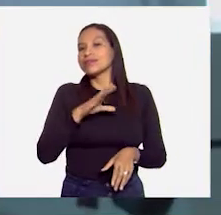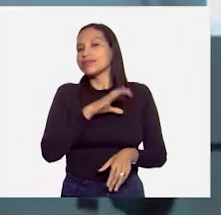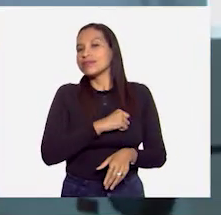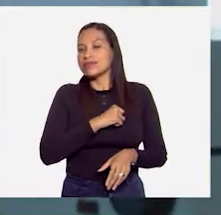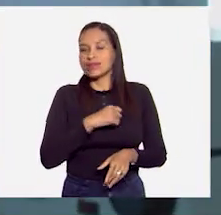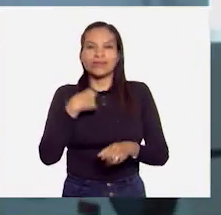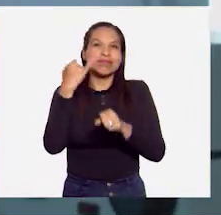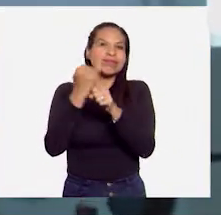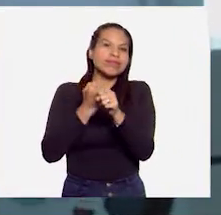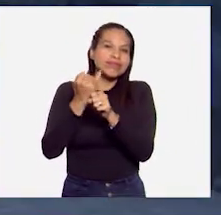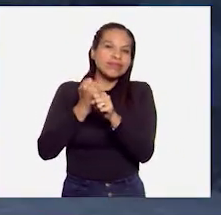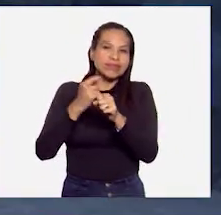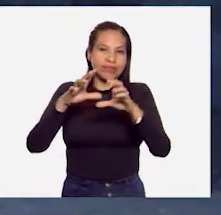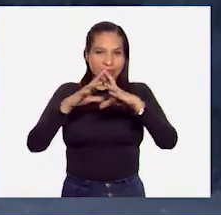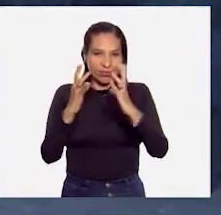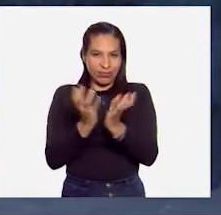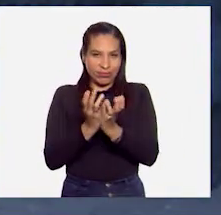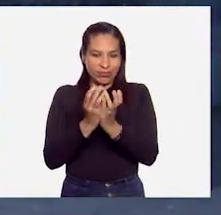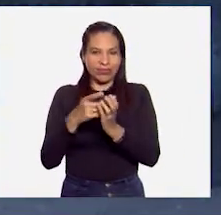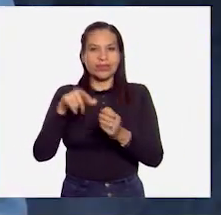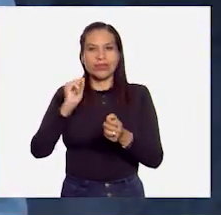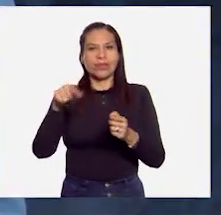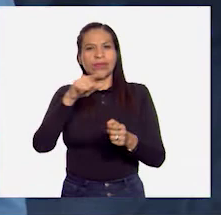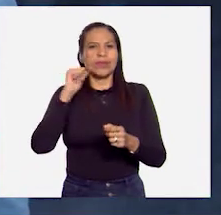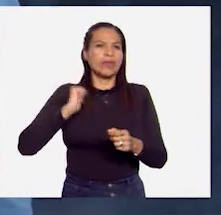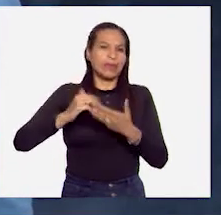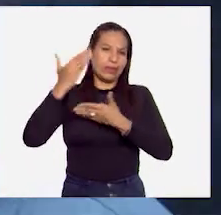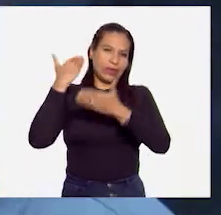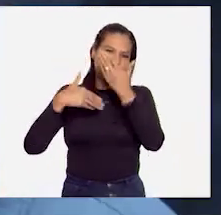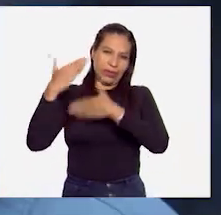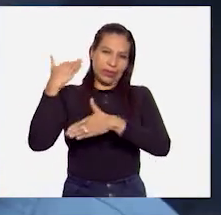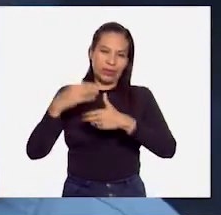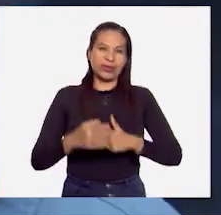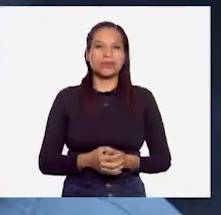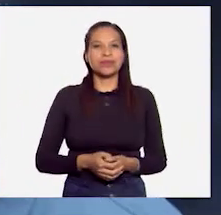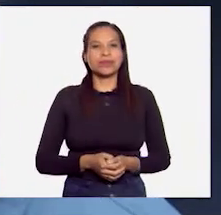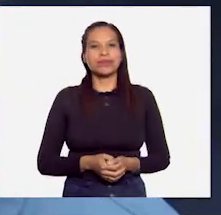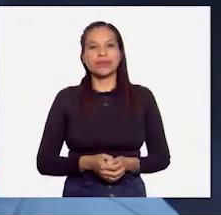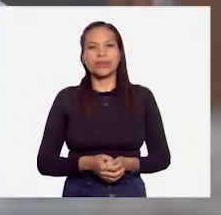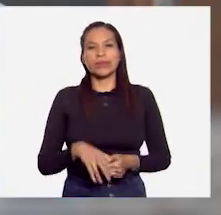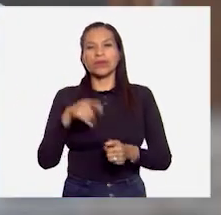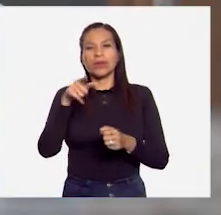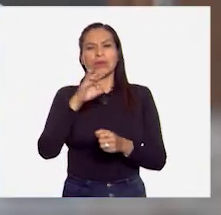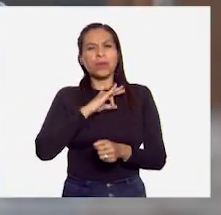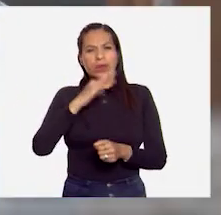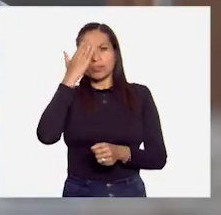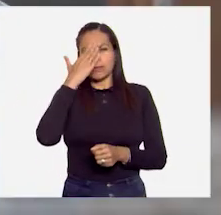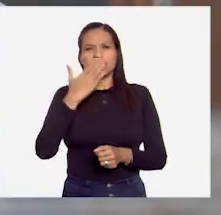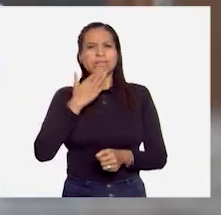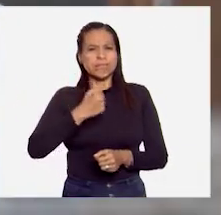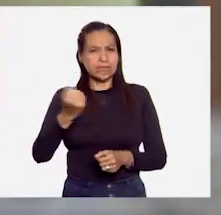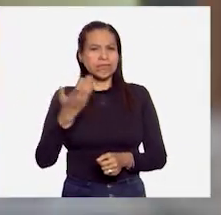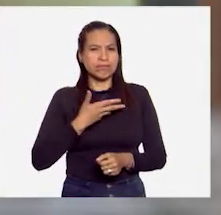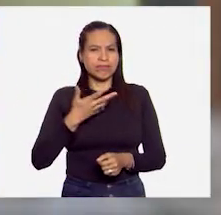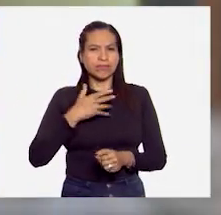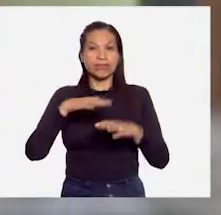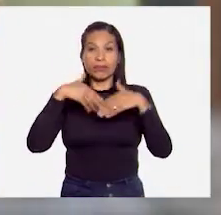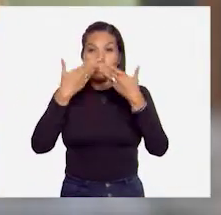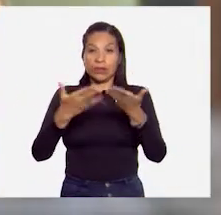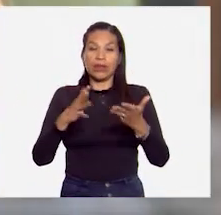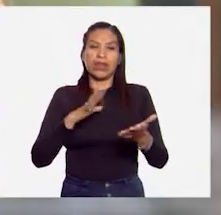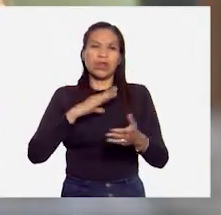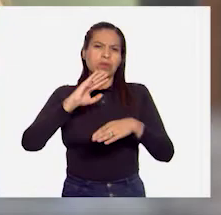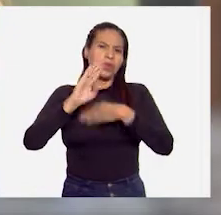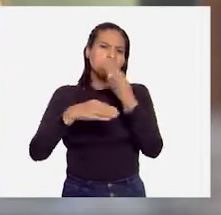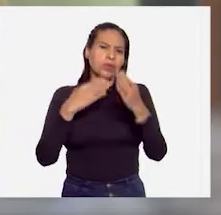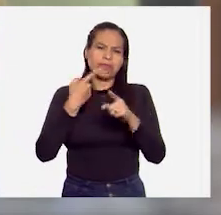me apasiona. Investigo nuestro planeta y a nuestros antepasados. Explota tu talento. Porque allá